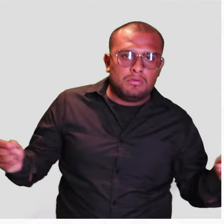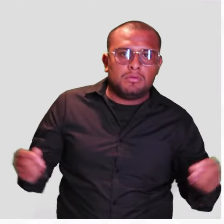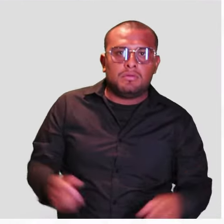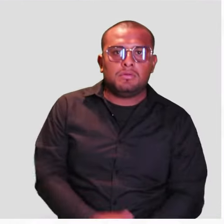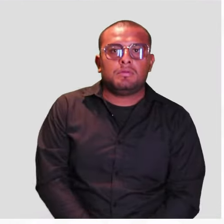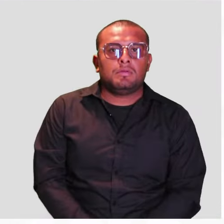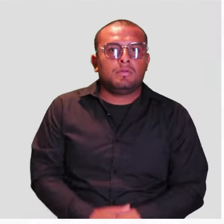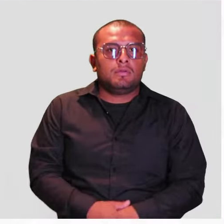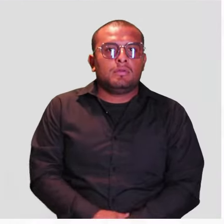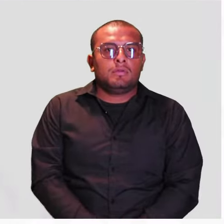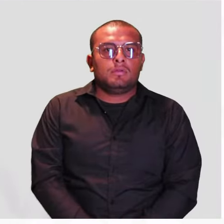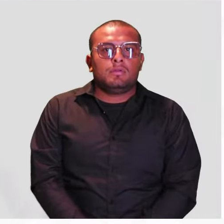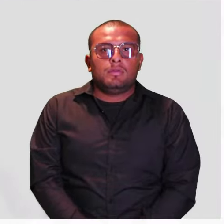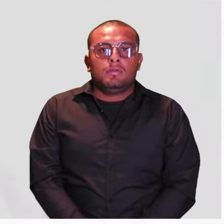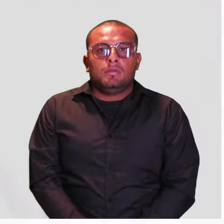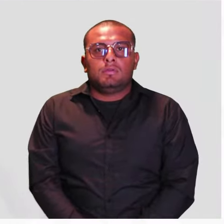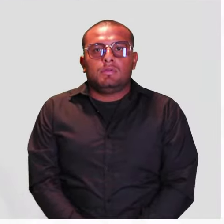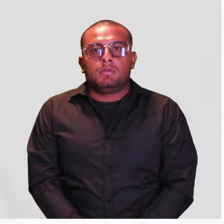tiempo?